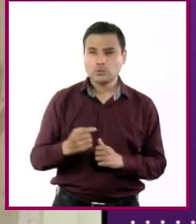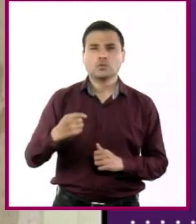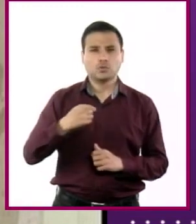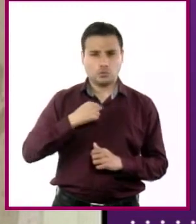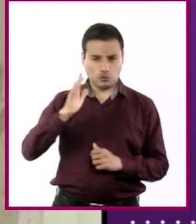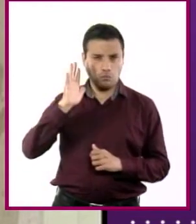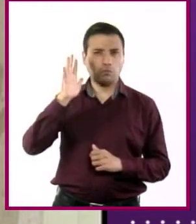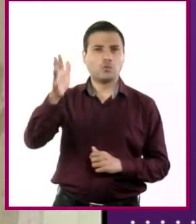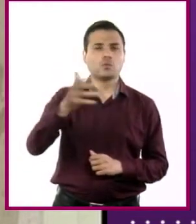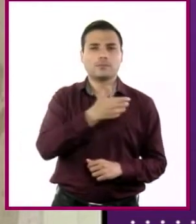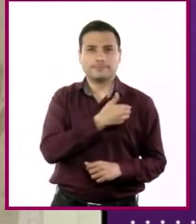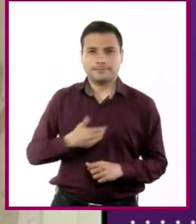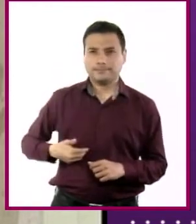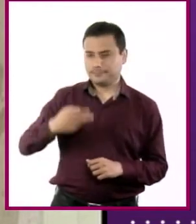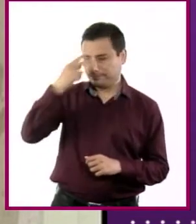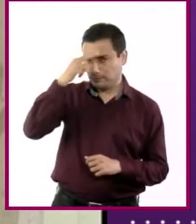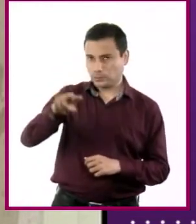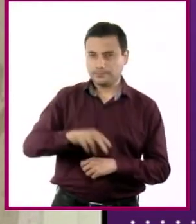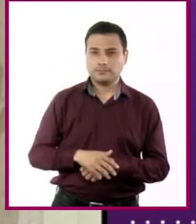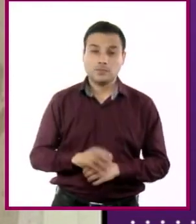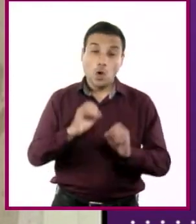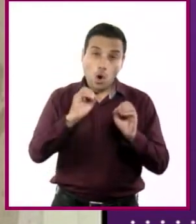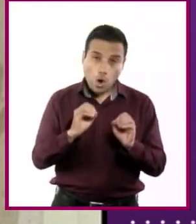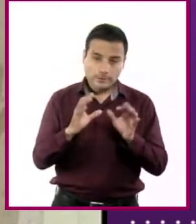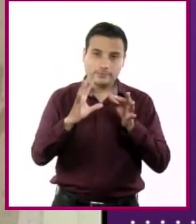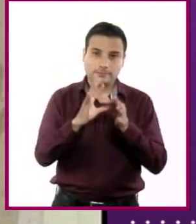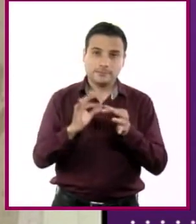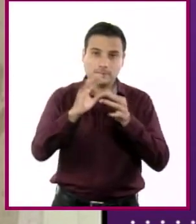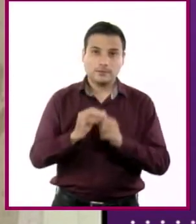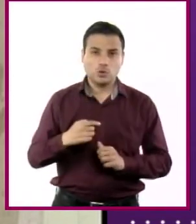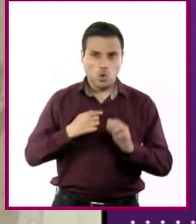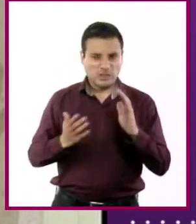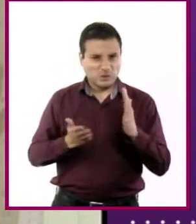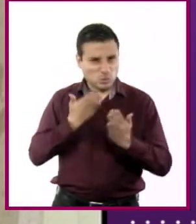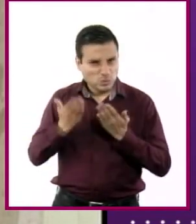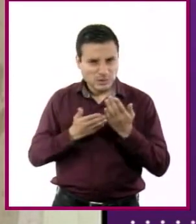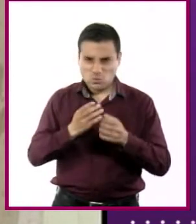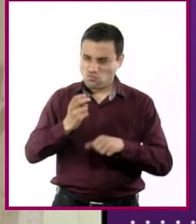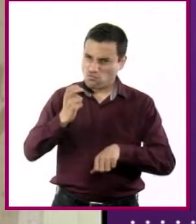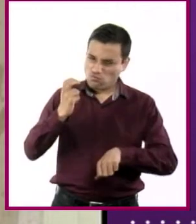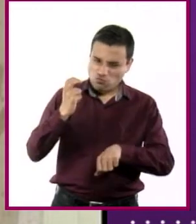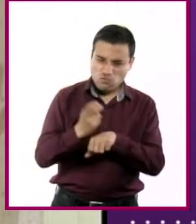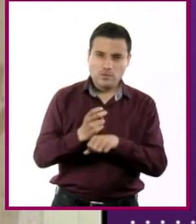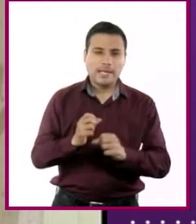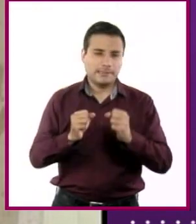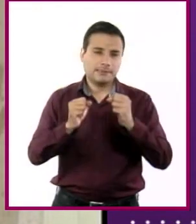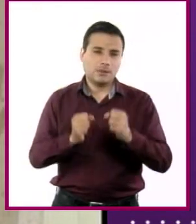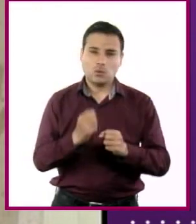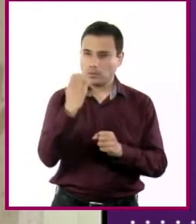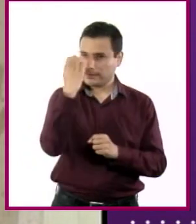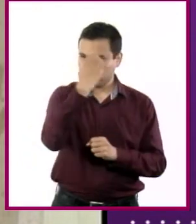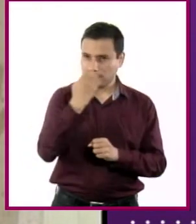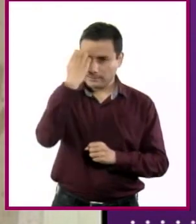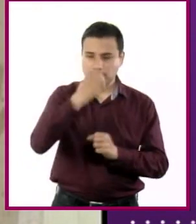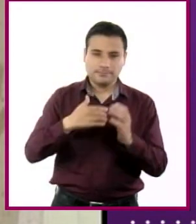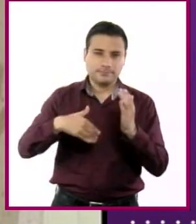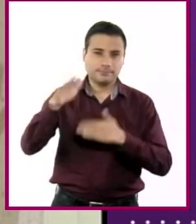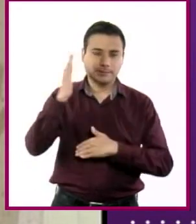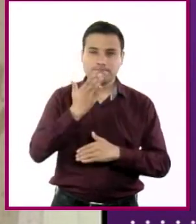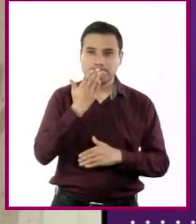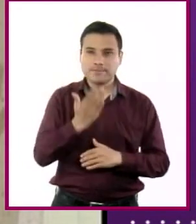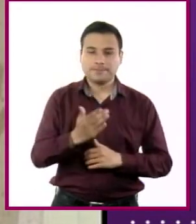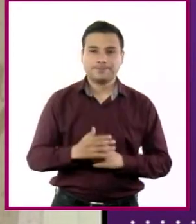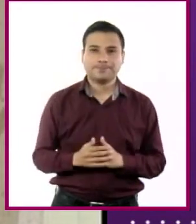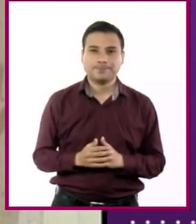of Mexico. O tal vez, I studied very hard. I'm sure I will pass the exam.